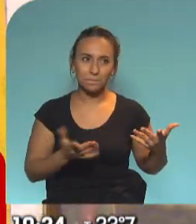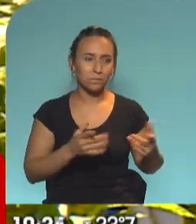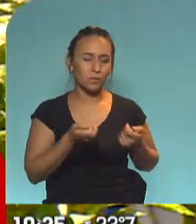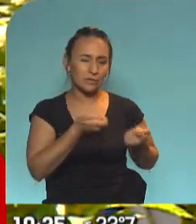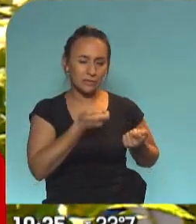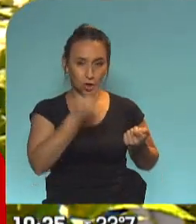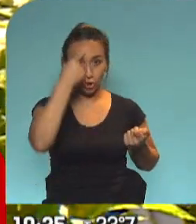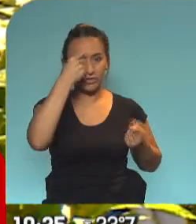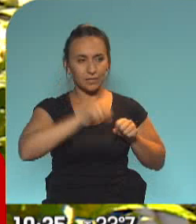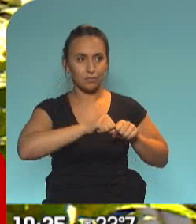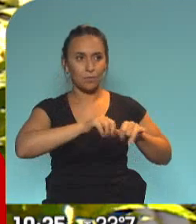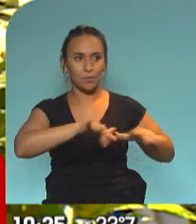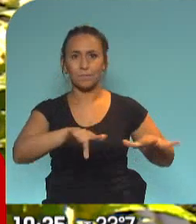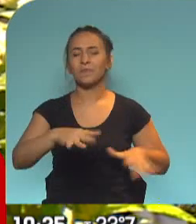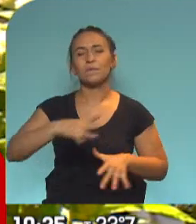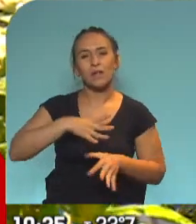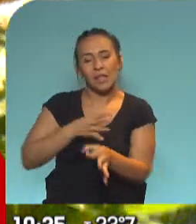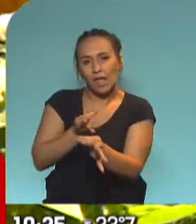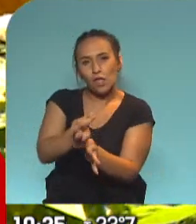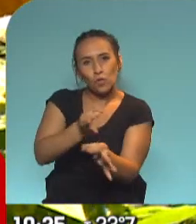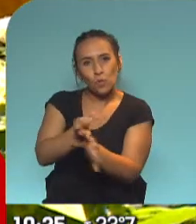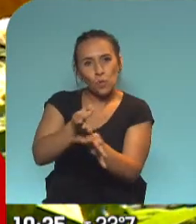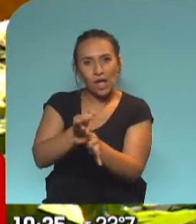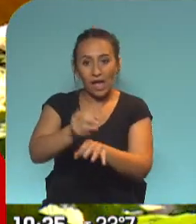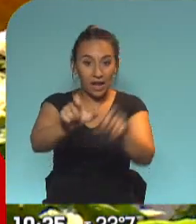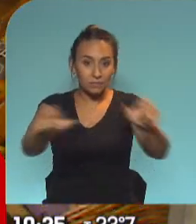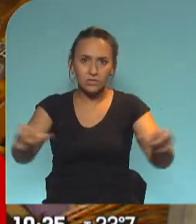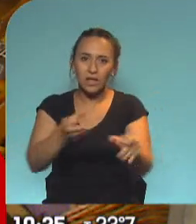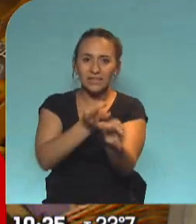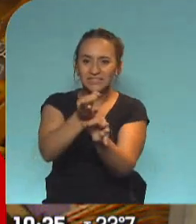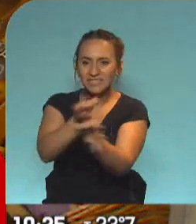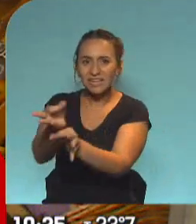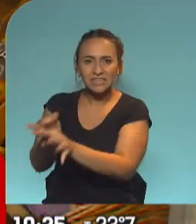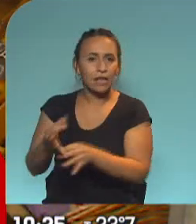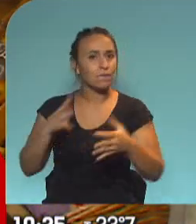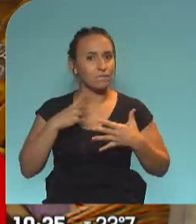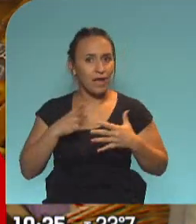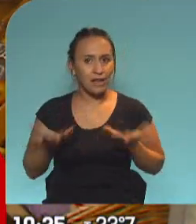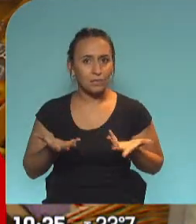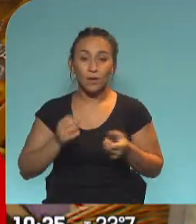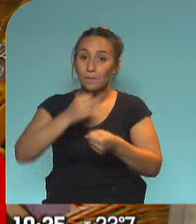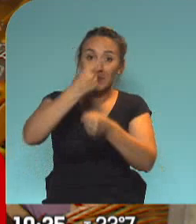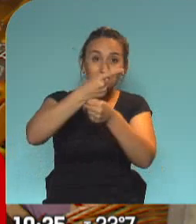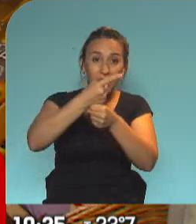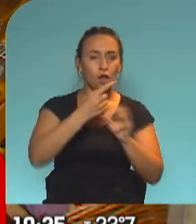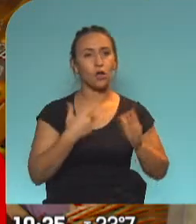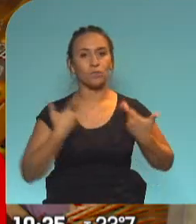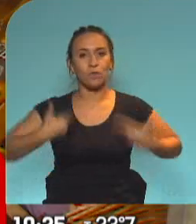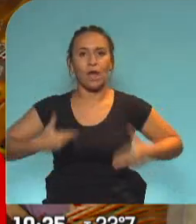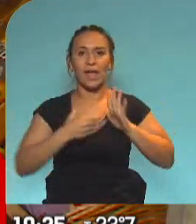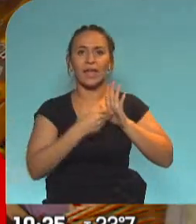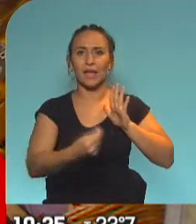que educar a la gente, ¿sí? Cosa que no es fácil, porque primero se educa con el ejemplo,